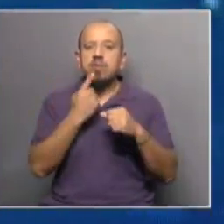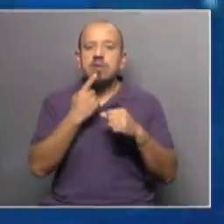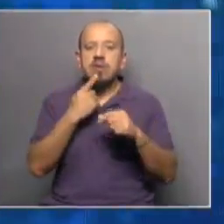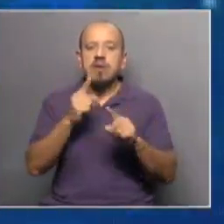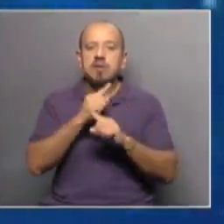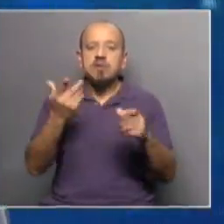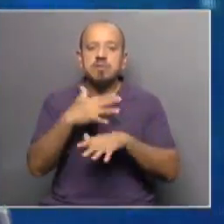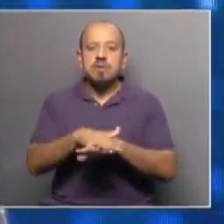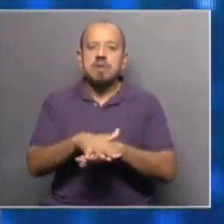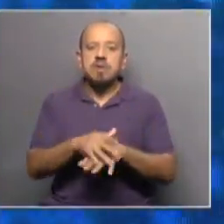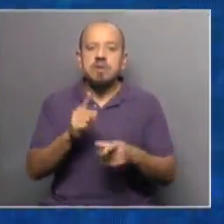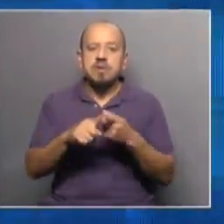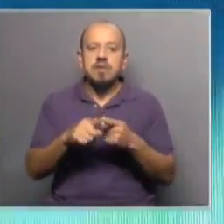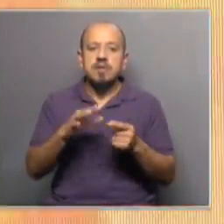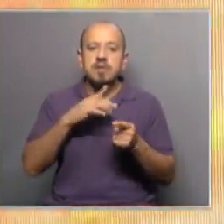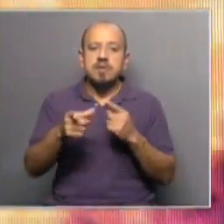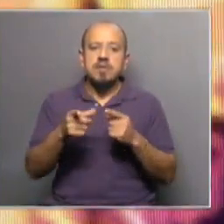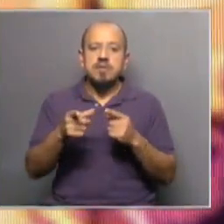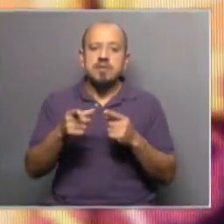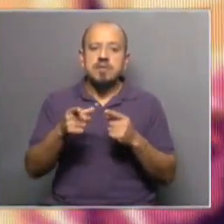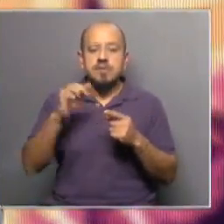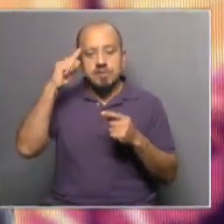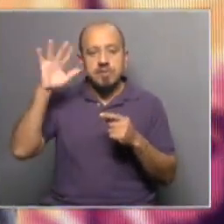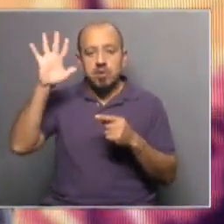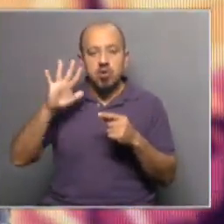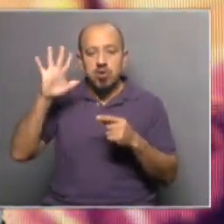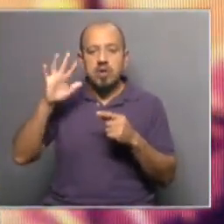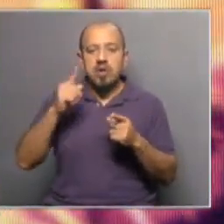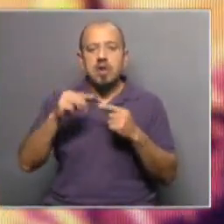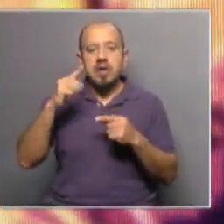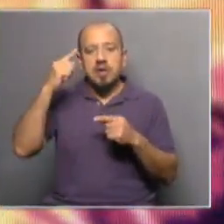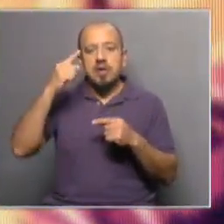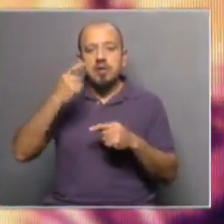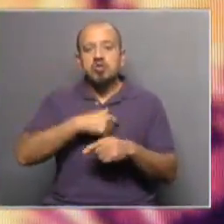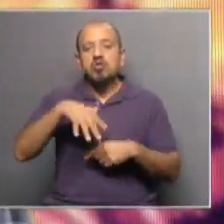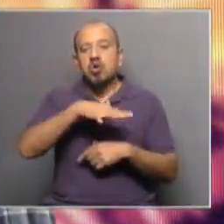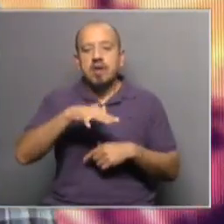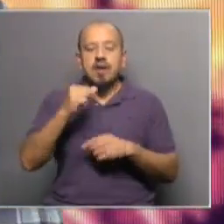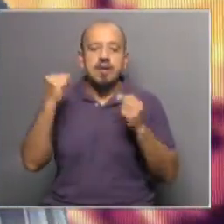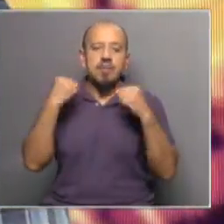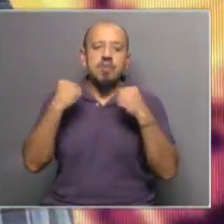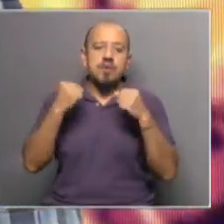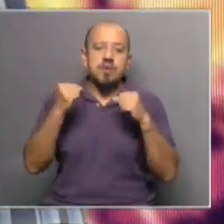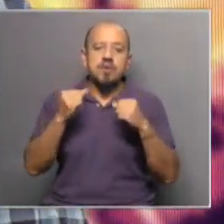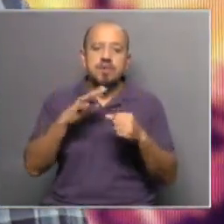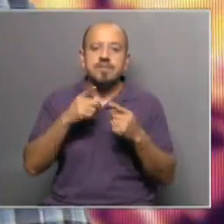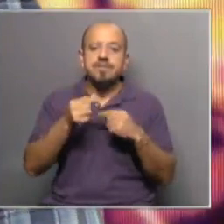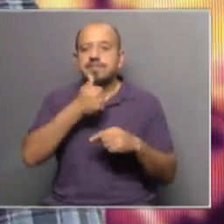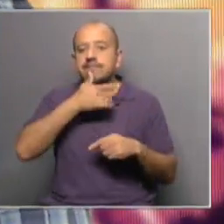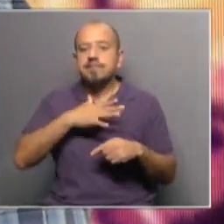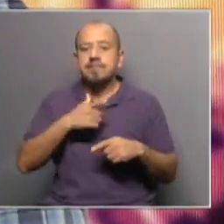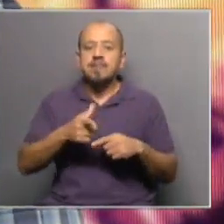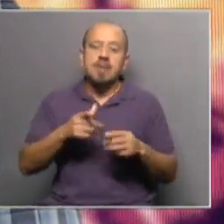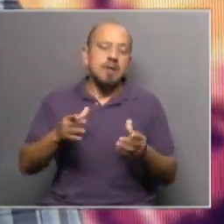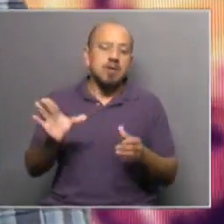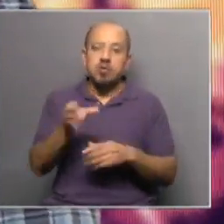debería mezclar, y por otro lado vos tenés una psicología del deporte, sociología del deporte, derecho del deporte, es como la historia, o sea,